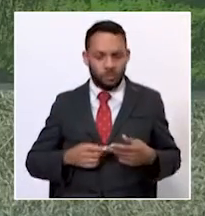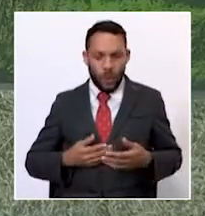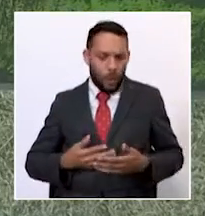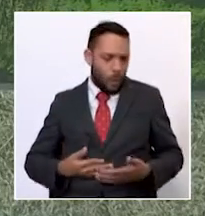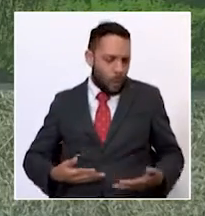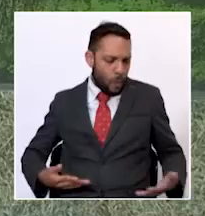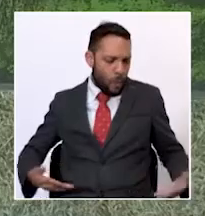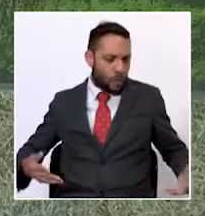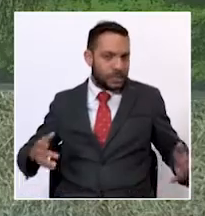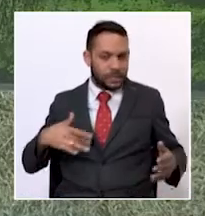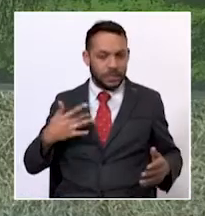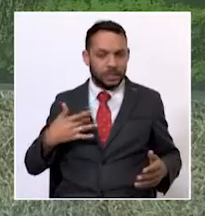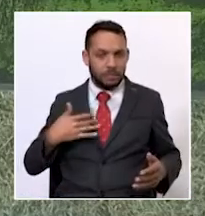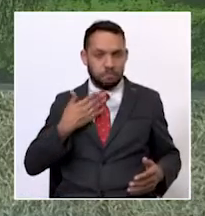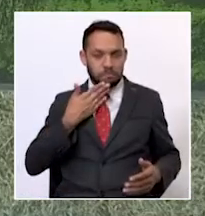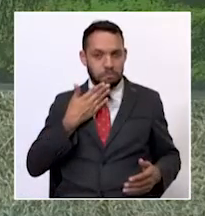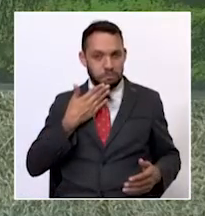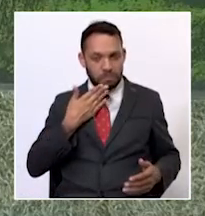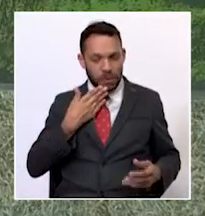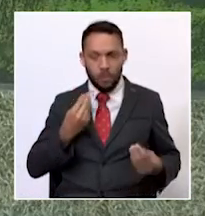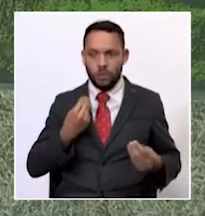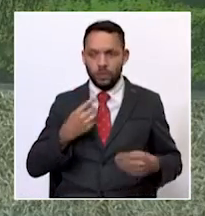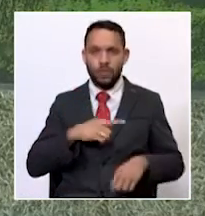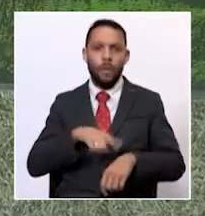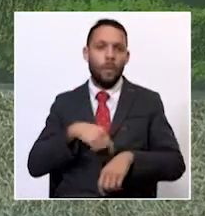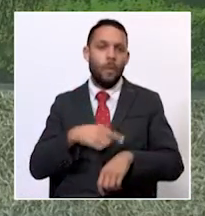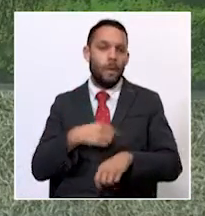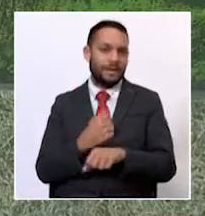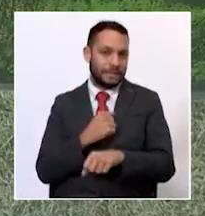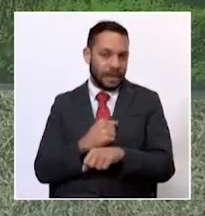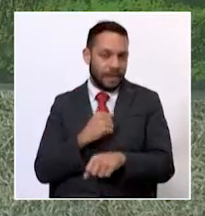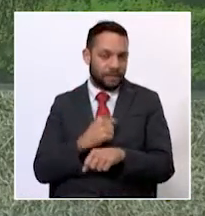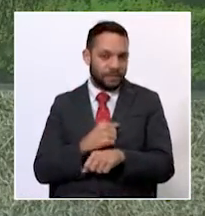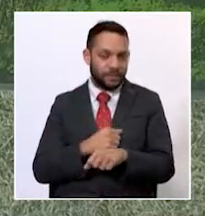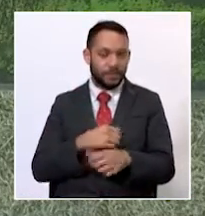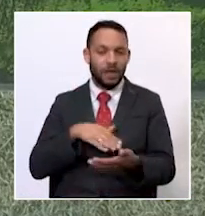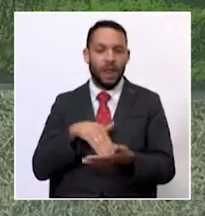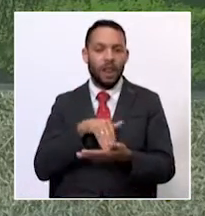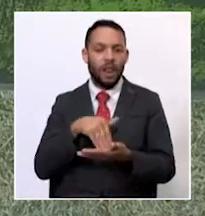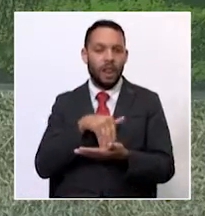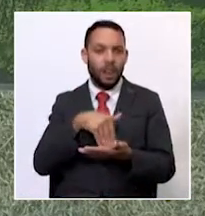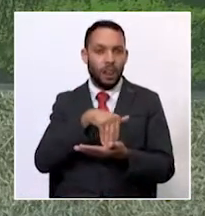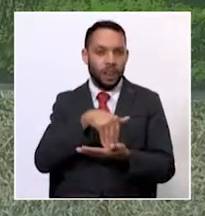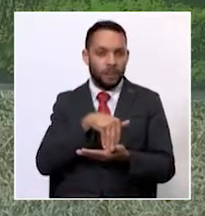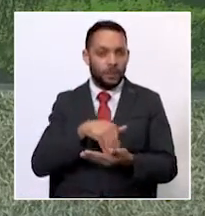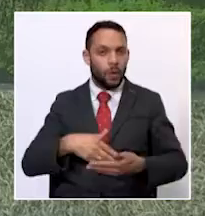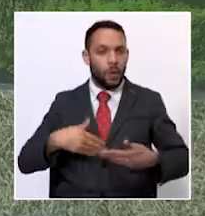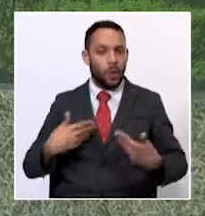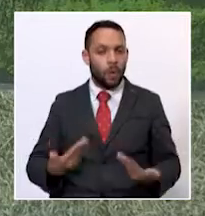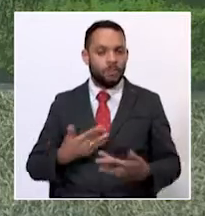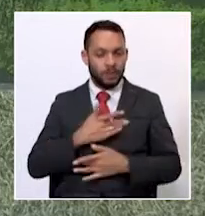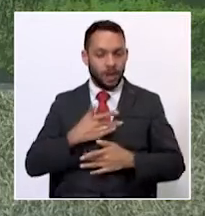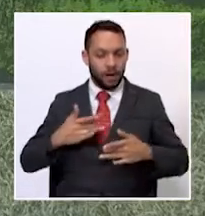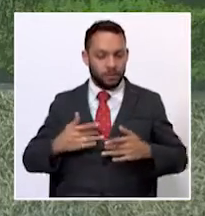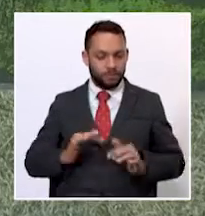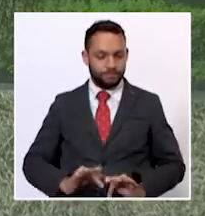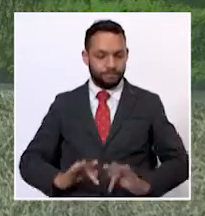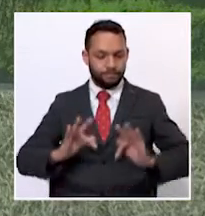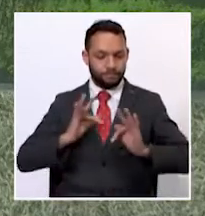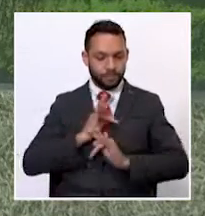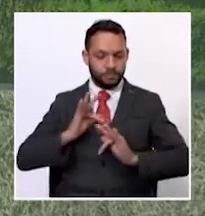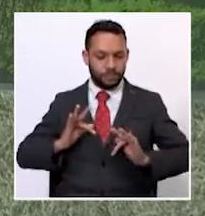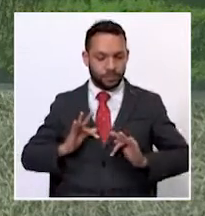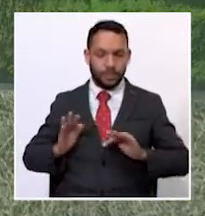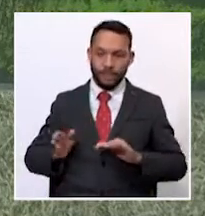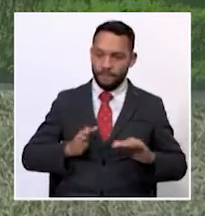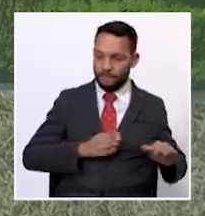Tanta labor cotidiana, tanto desgaste de nuestro cuerpo, cómo recuperarme en todo ese proceso.